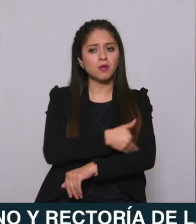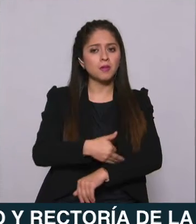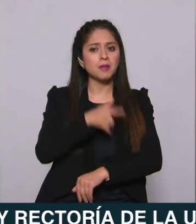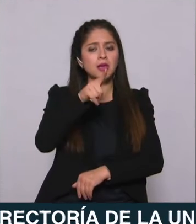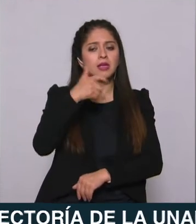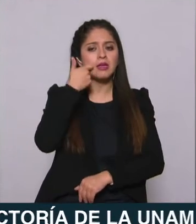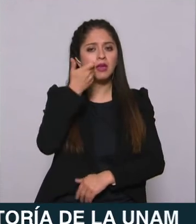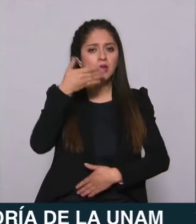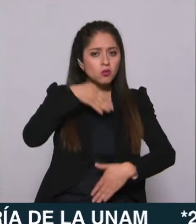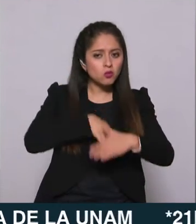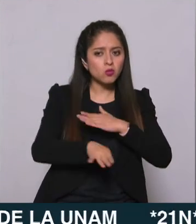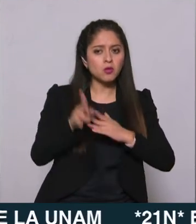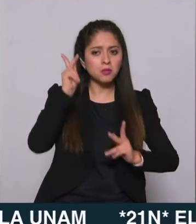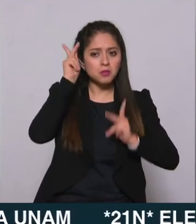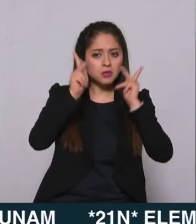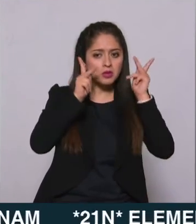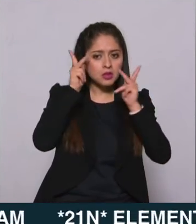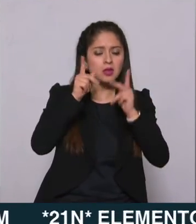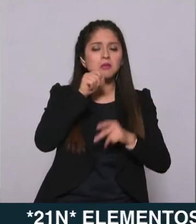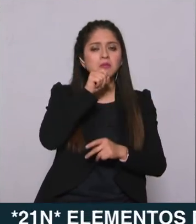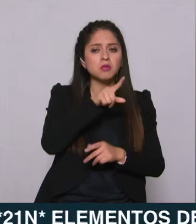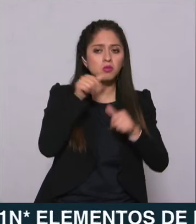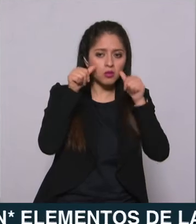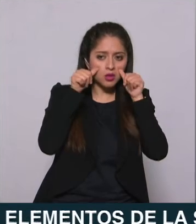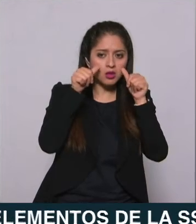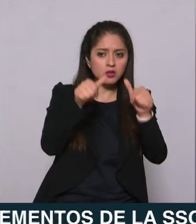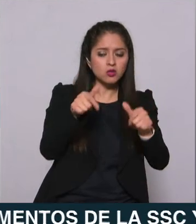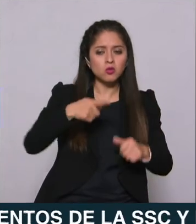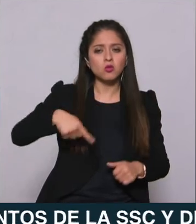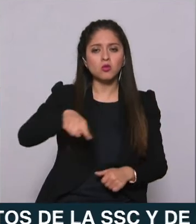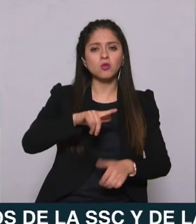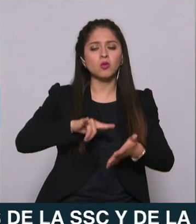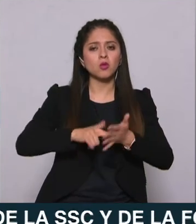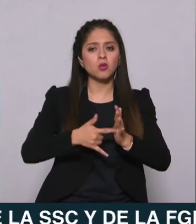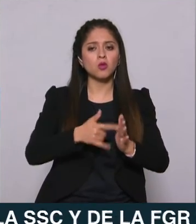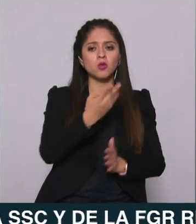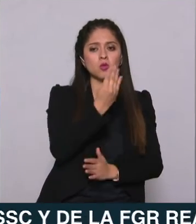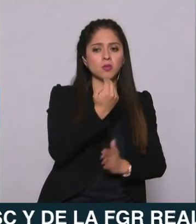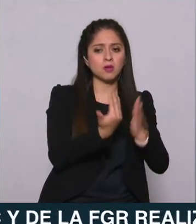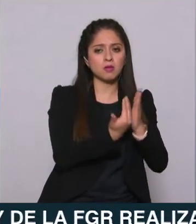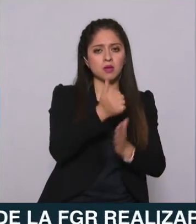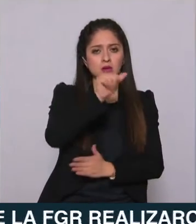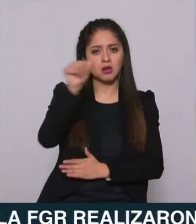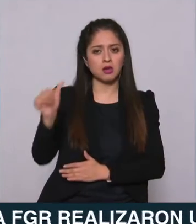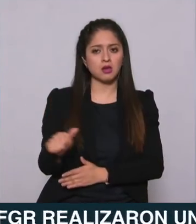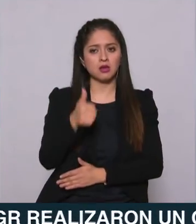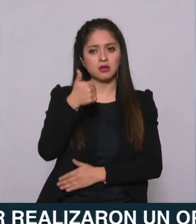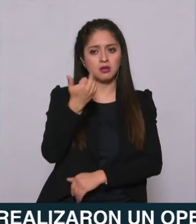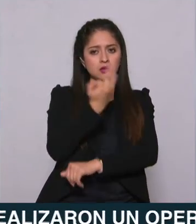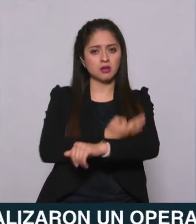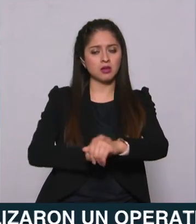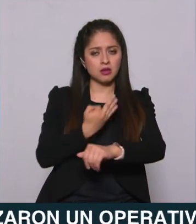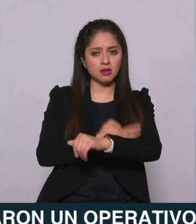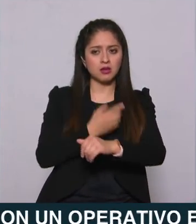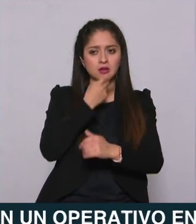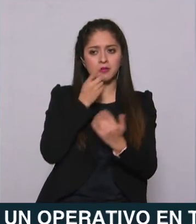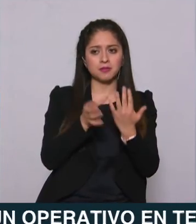el acceso a las visitas y estarán brindando atención en un horario de 9 de la mañana a 6 de la tarde,